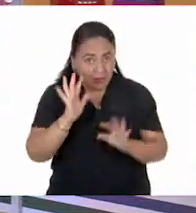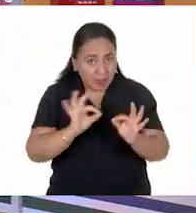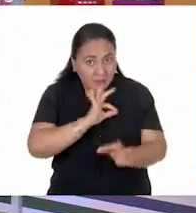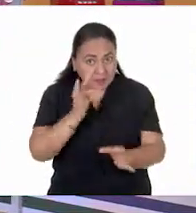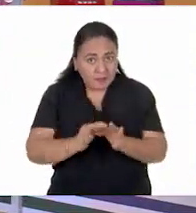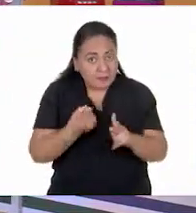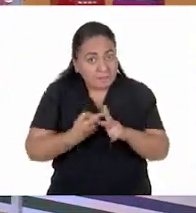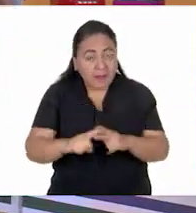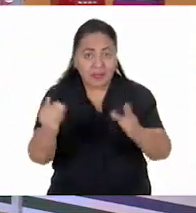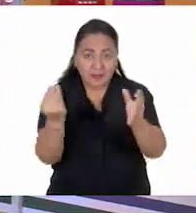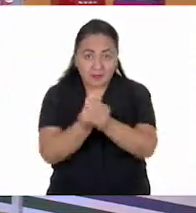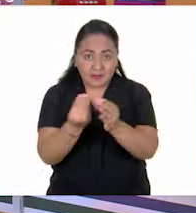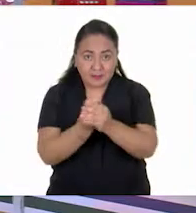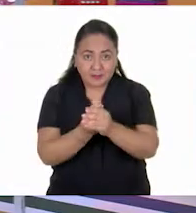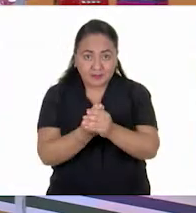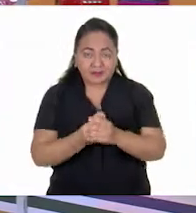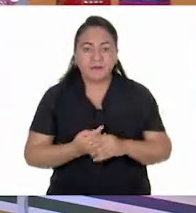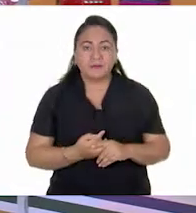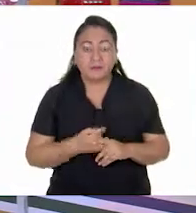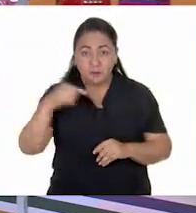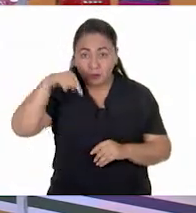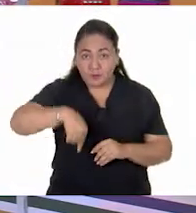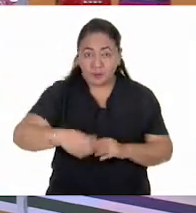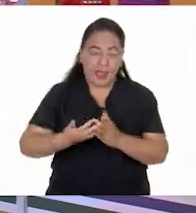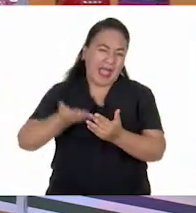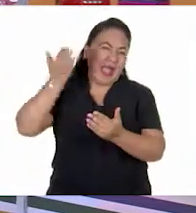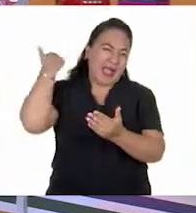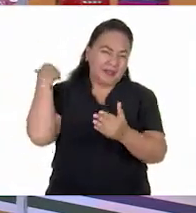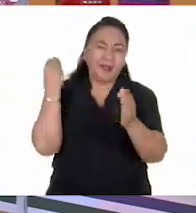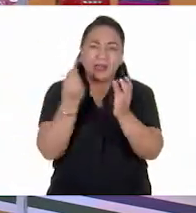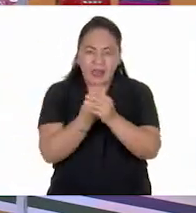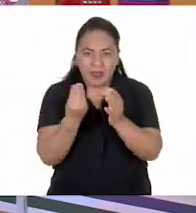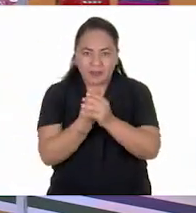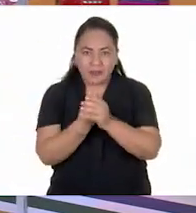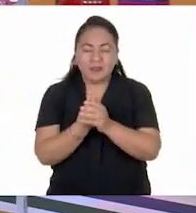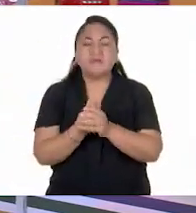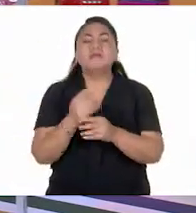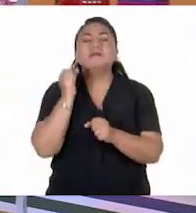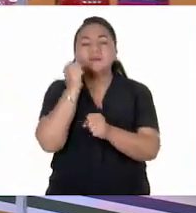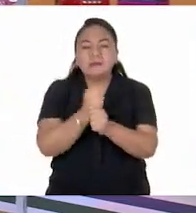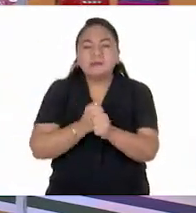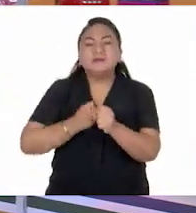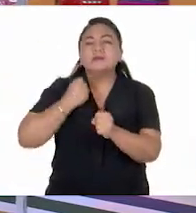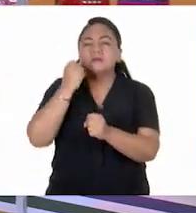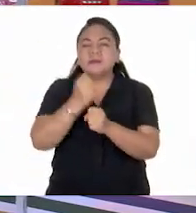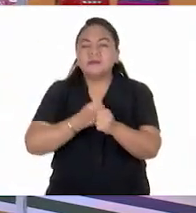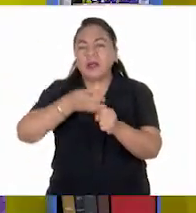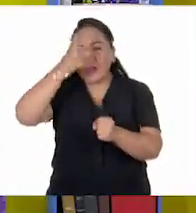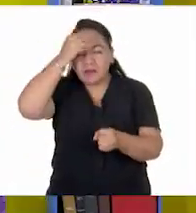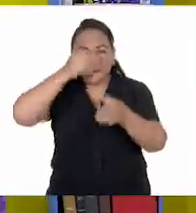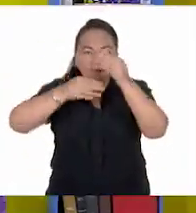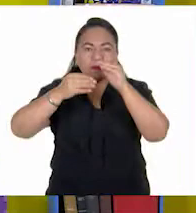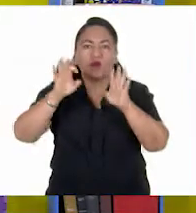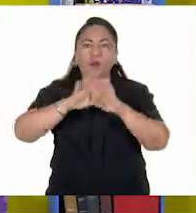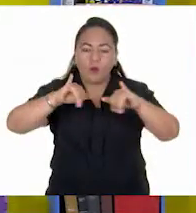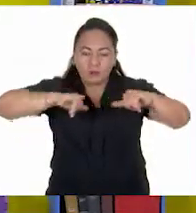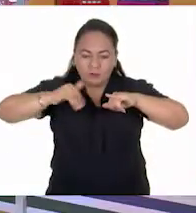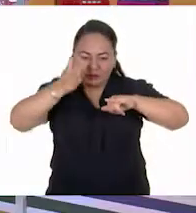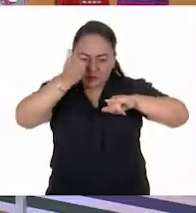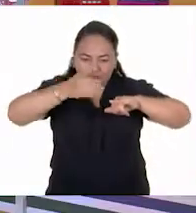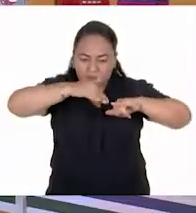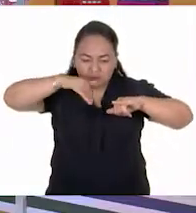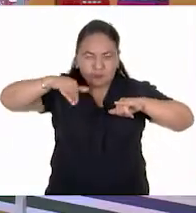la clase? La clase pasada estuvimos practicando con los croquis. Y una clase